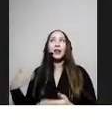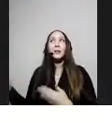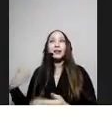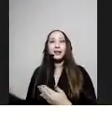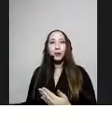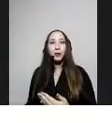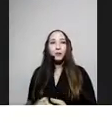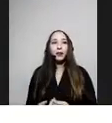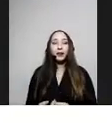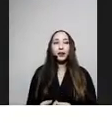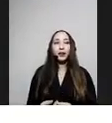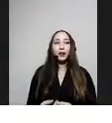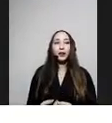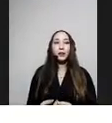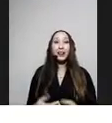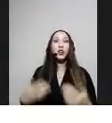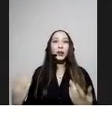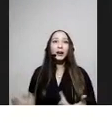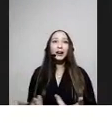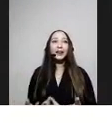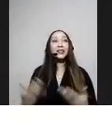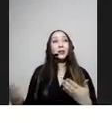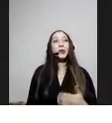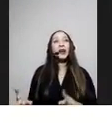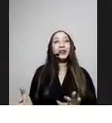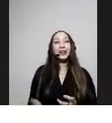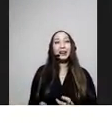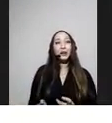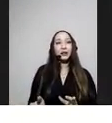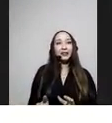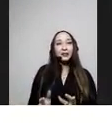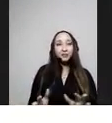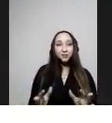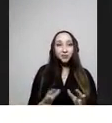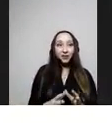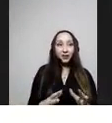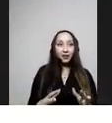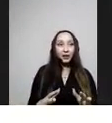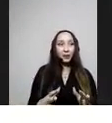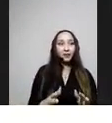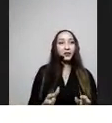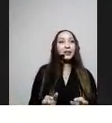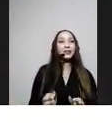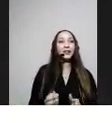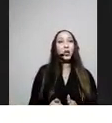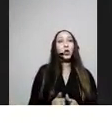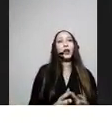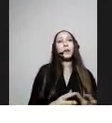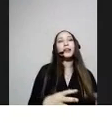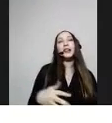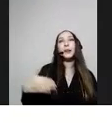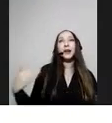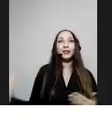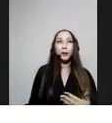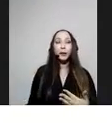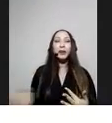que envejecemos y ver las cosas más claras debido a que la corteza prefrontal se encoge a medida